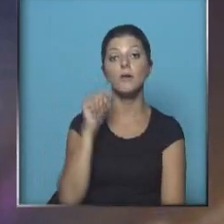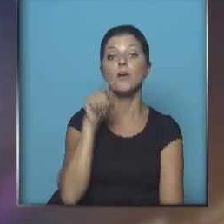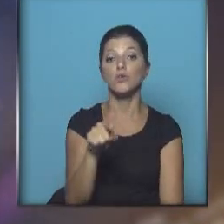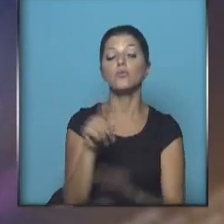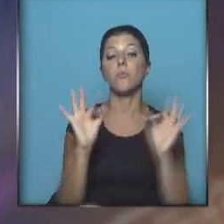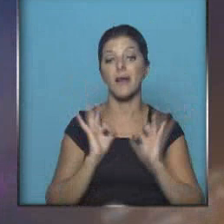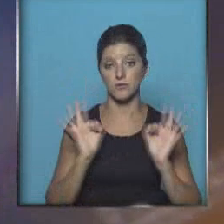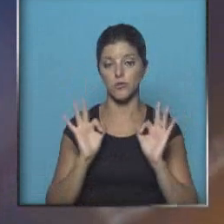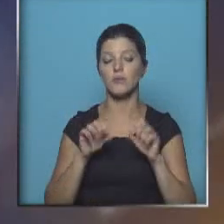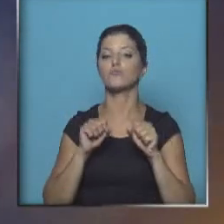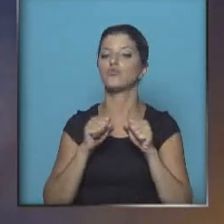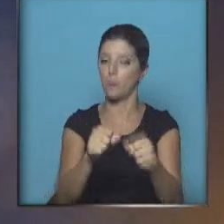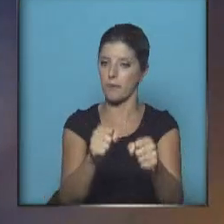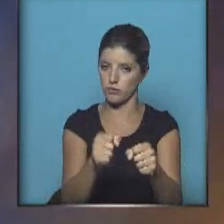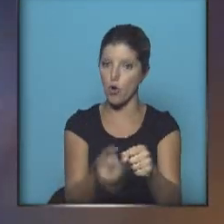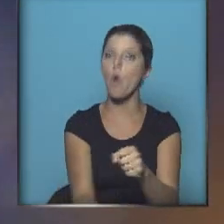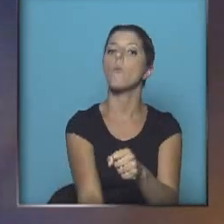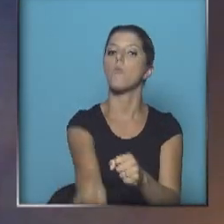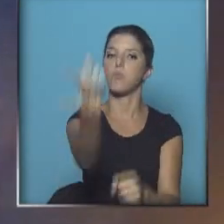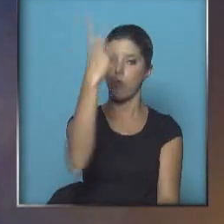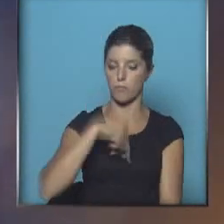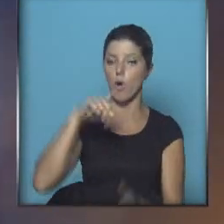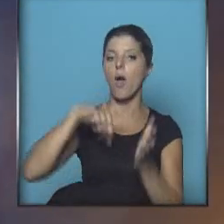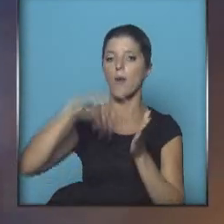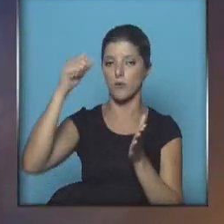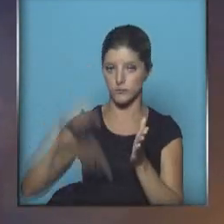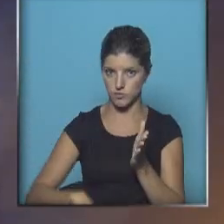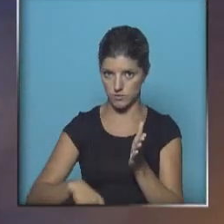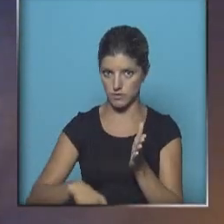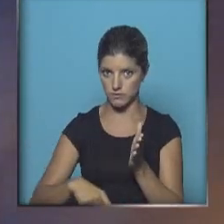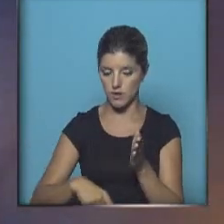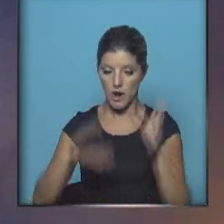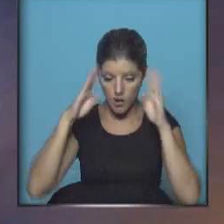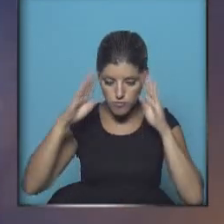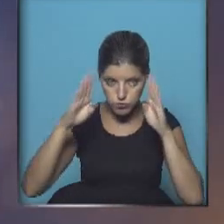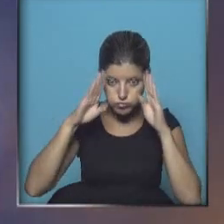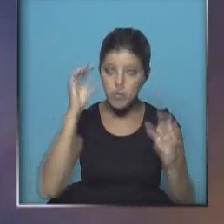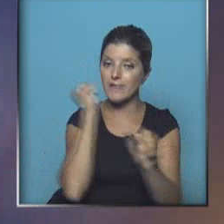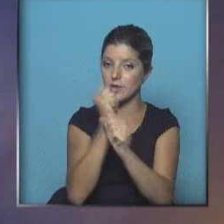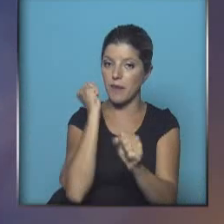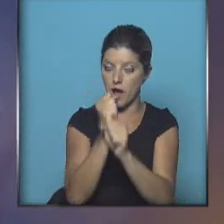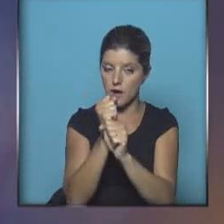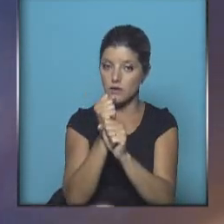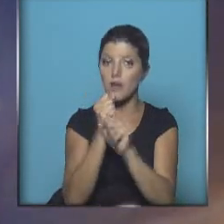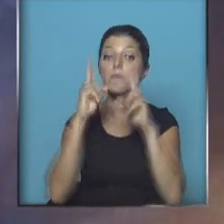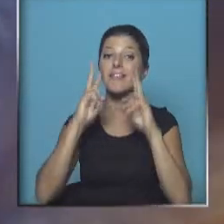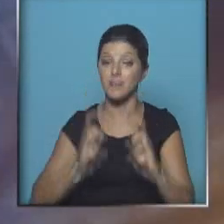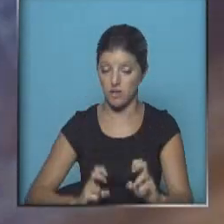propias vacaciones, volvió a Buenos Aires, se puso a trabajar en la